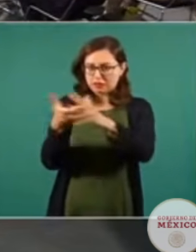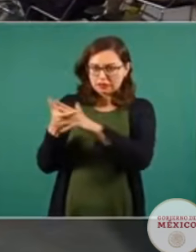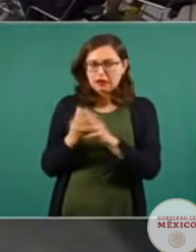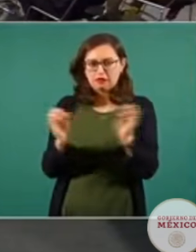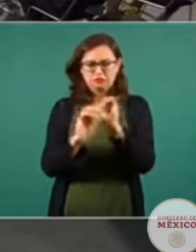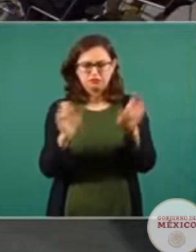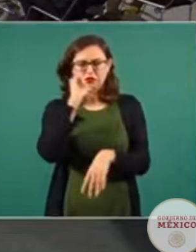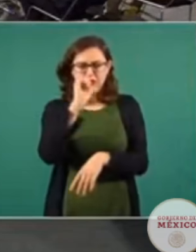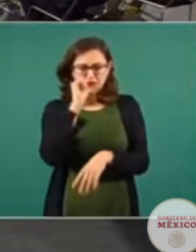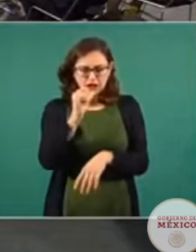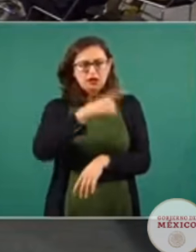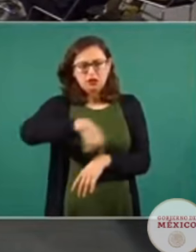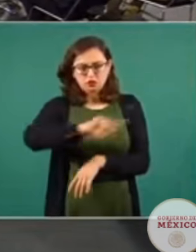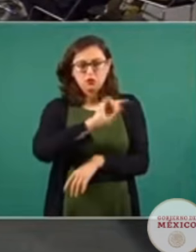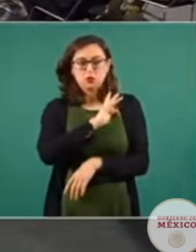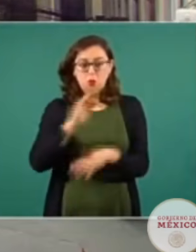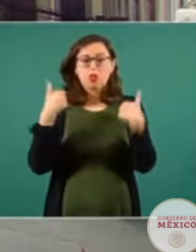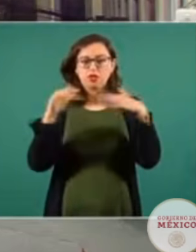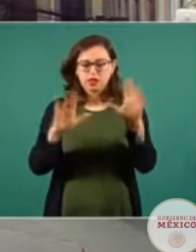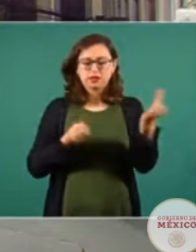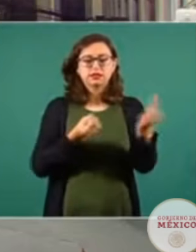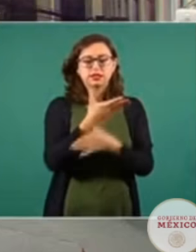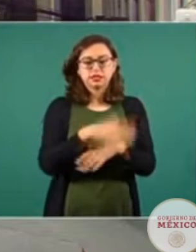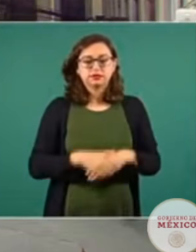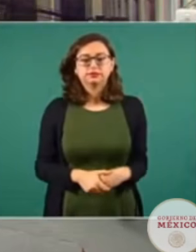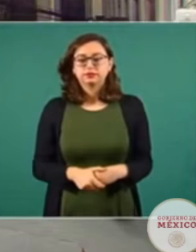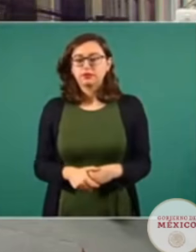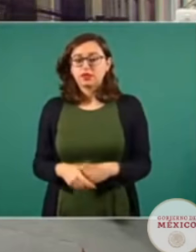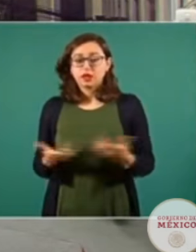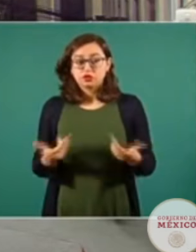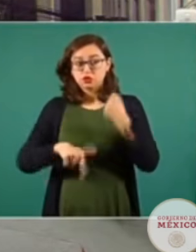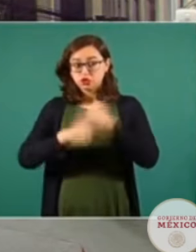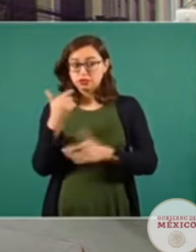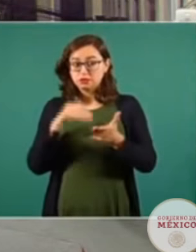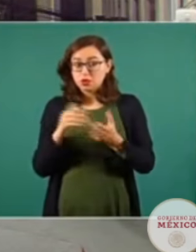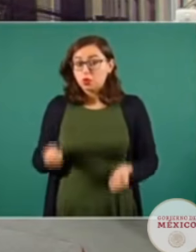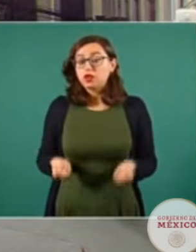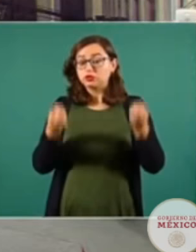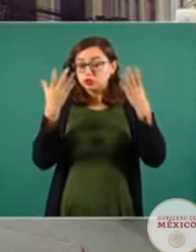eso. Pero todavía no tienen la precisión de esos 12 mil. No, pero